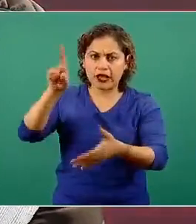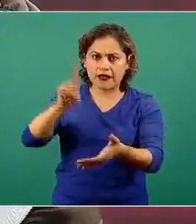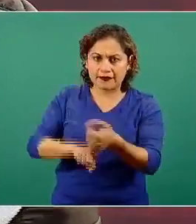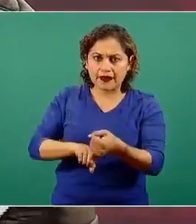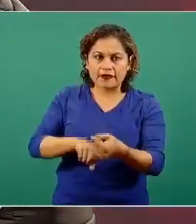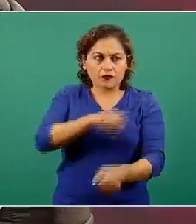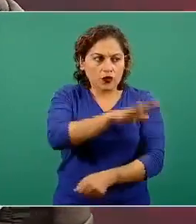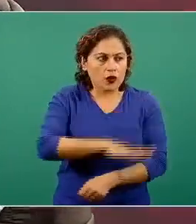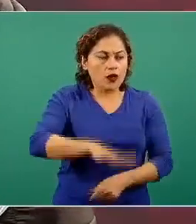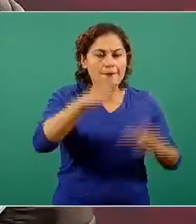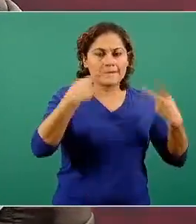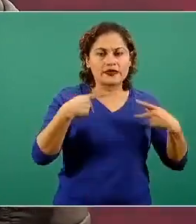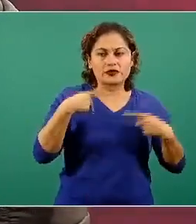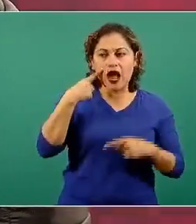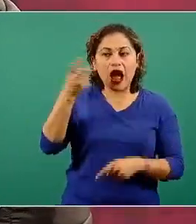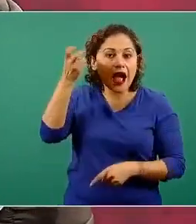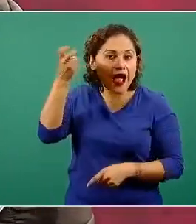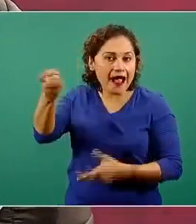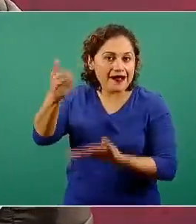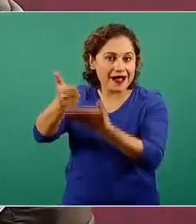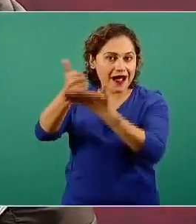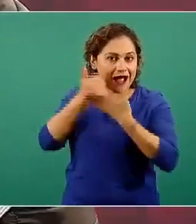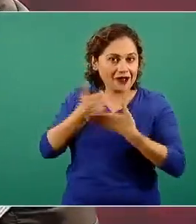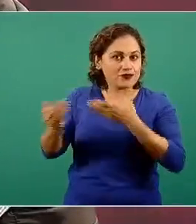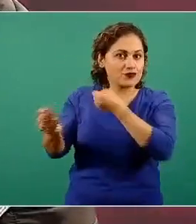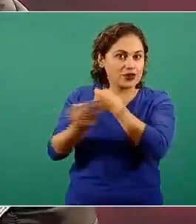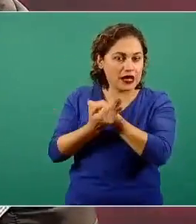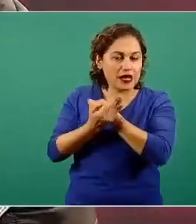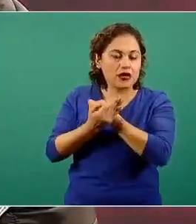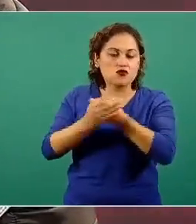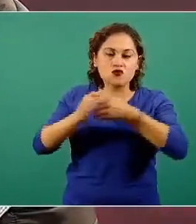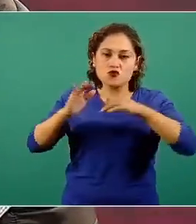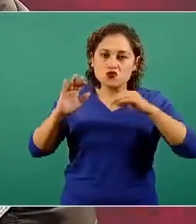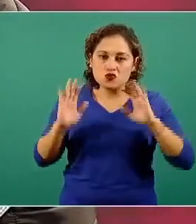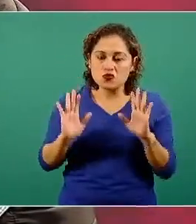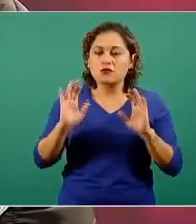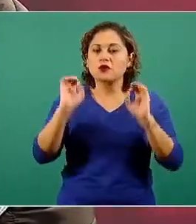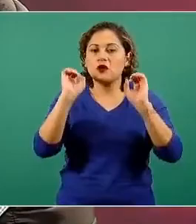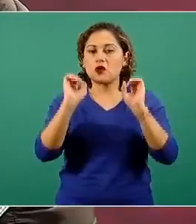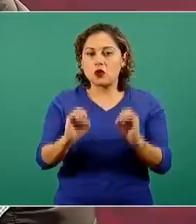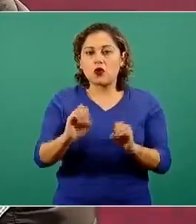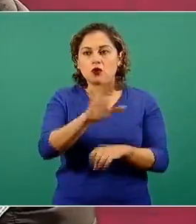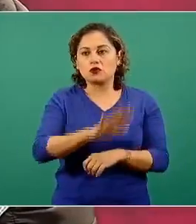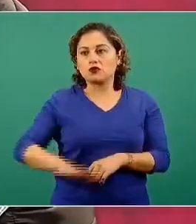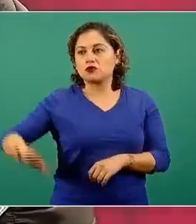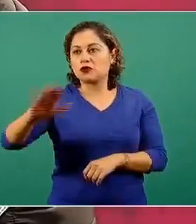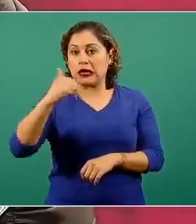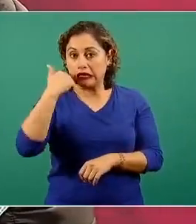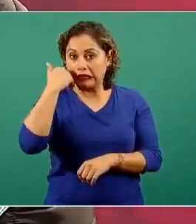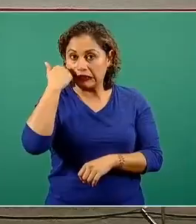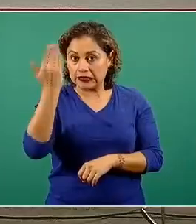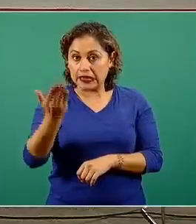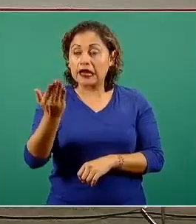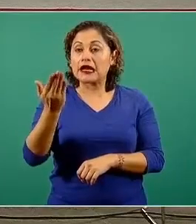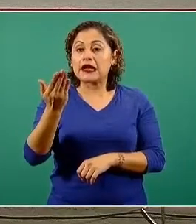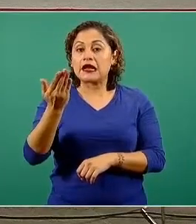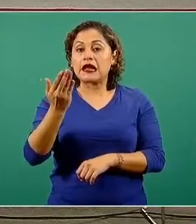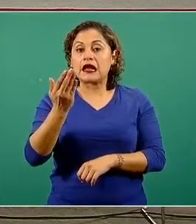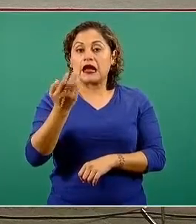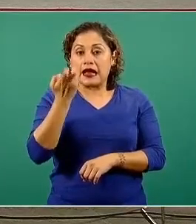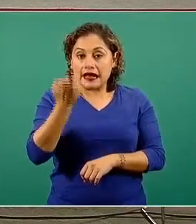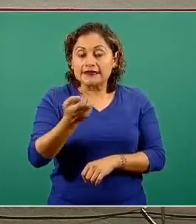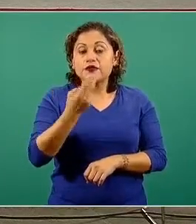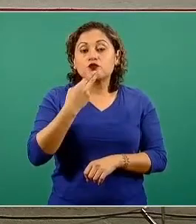quiera acreditar alguna utilidad o que se le quiera en su momento generar alguna indicación específica para el